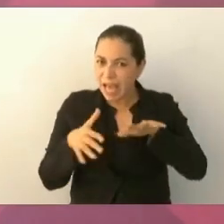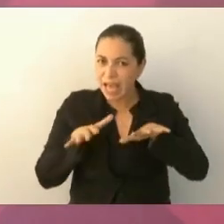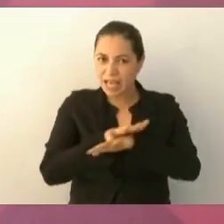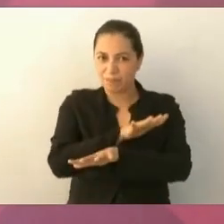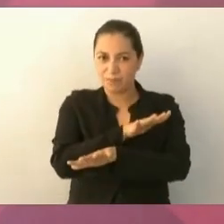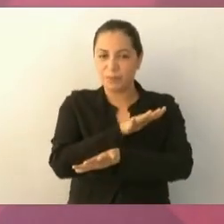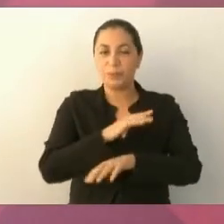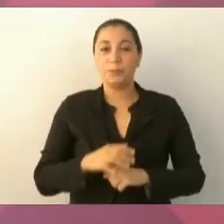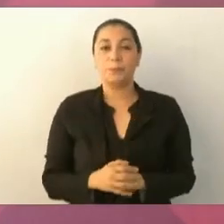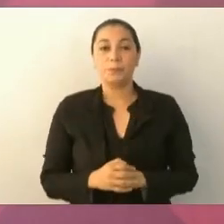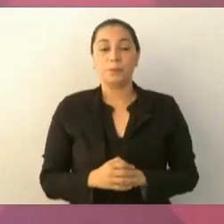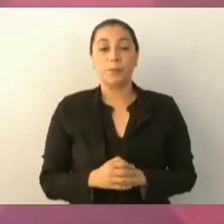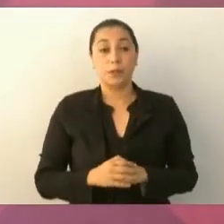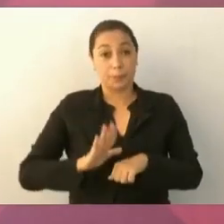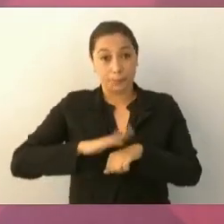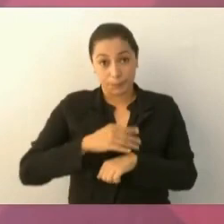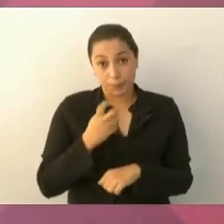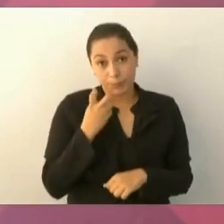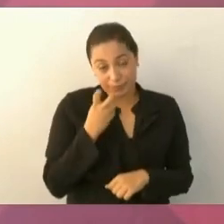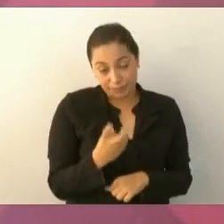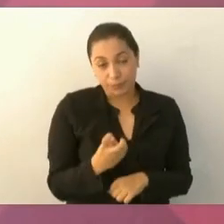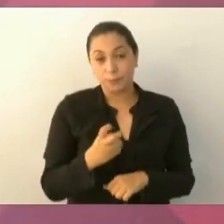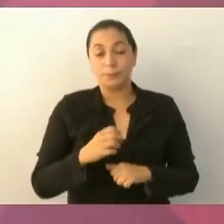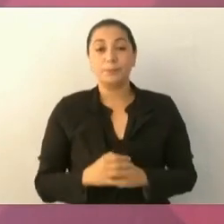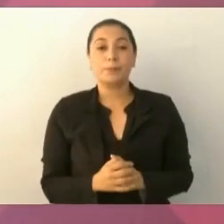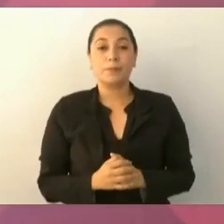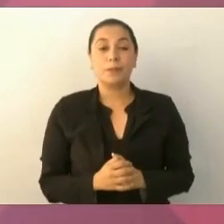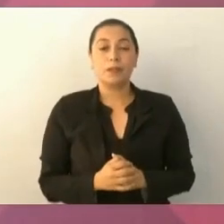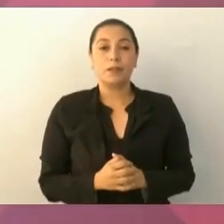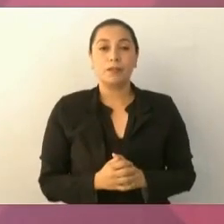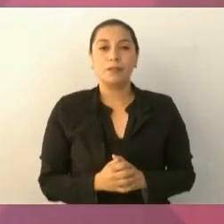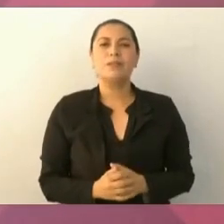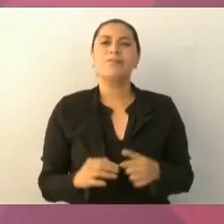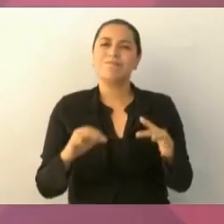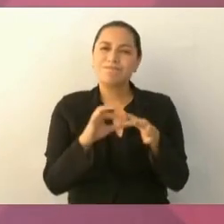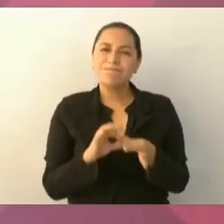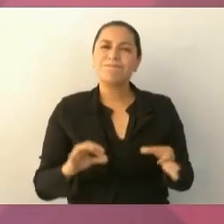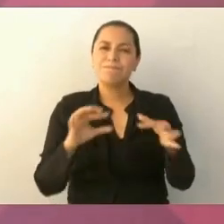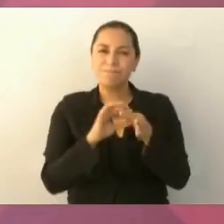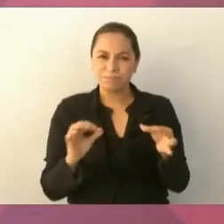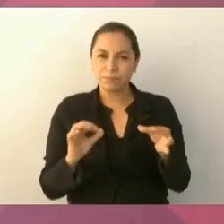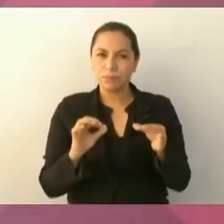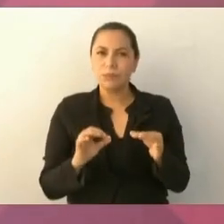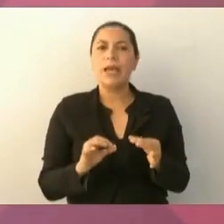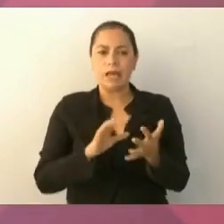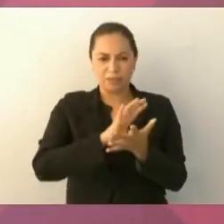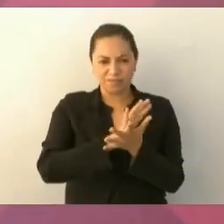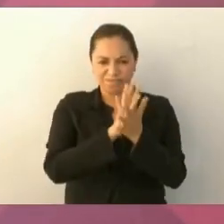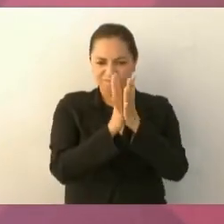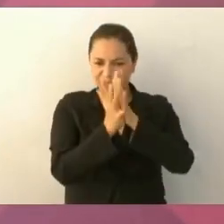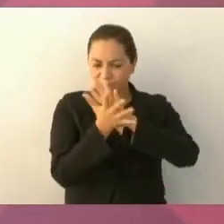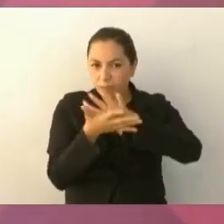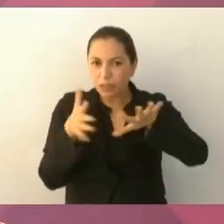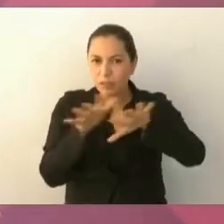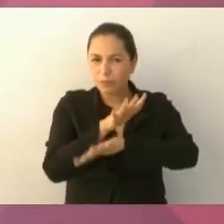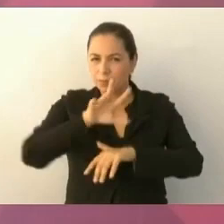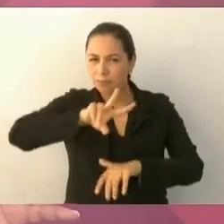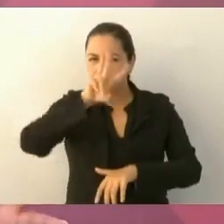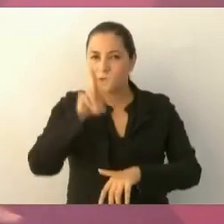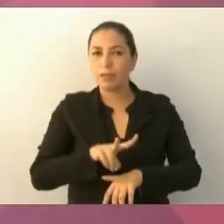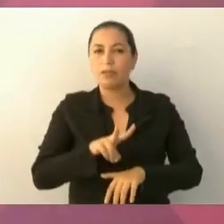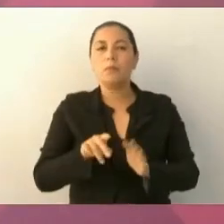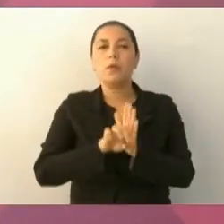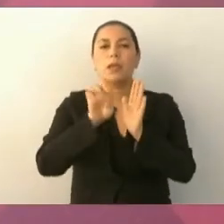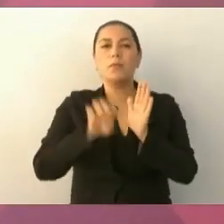Por eso hablamos de un cambio verdadero. No es el quítate tú porque